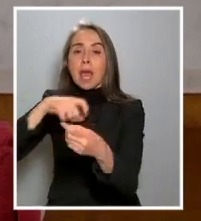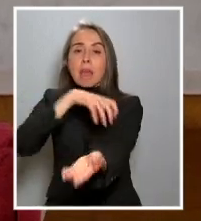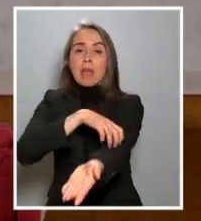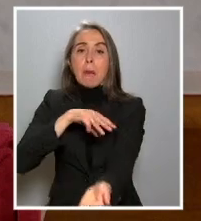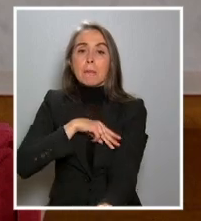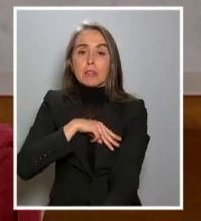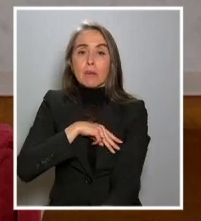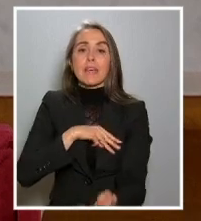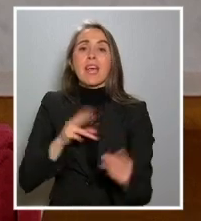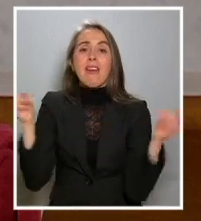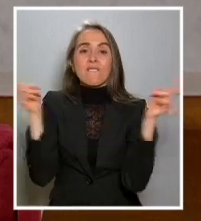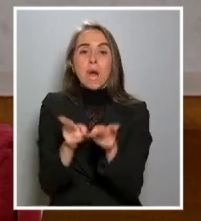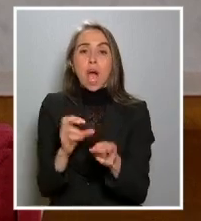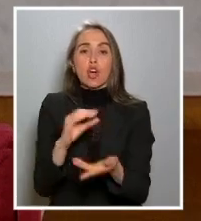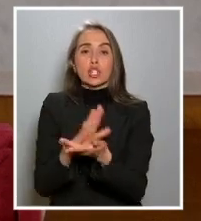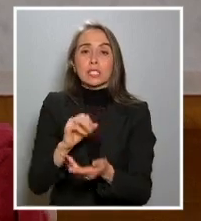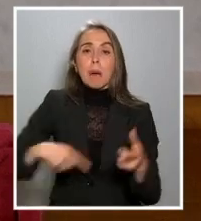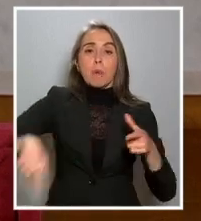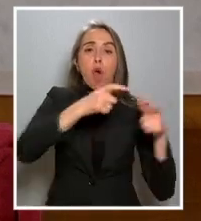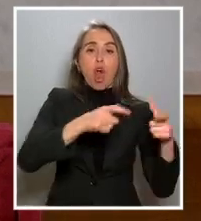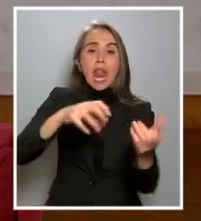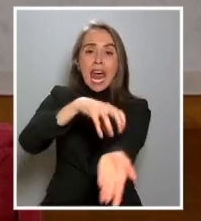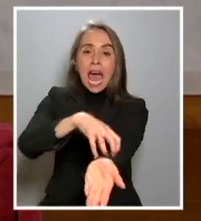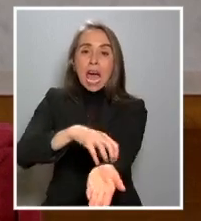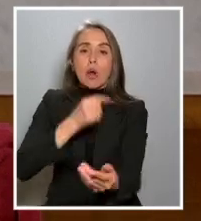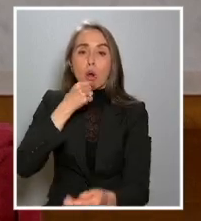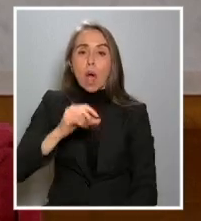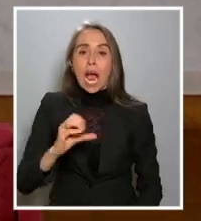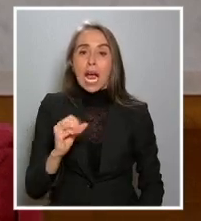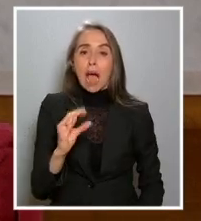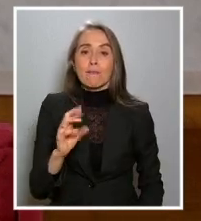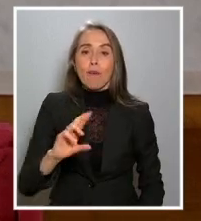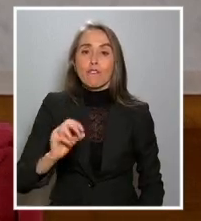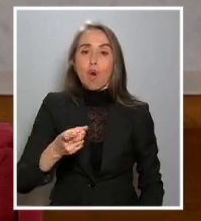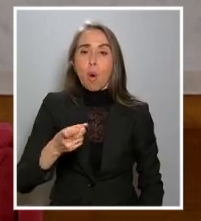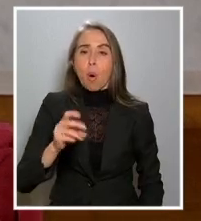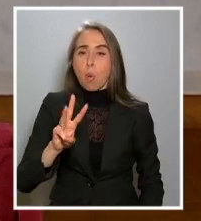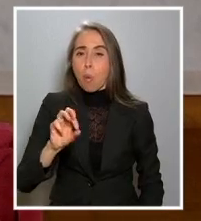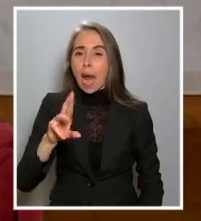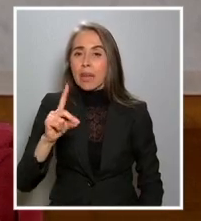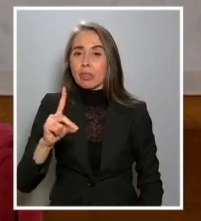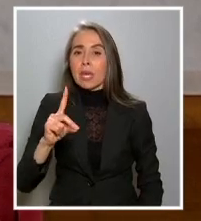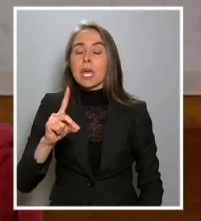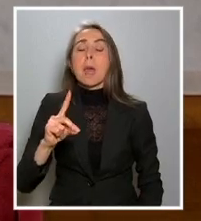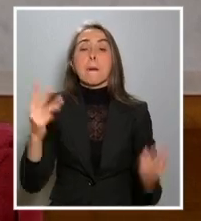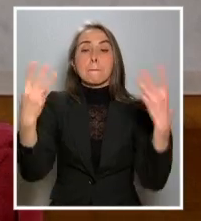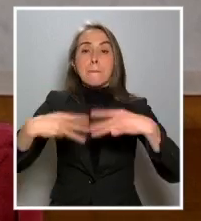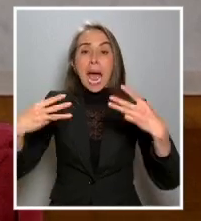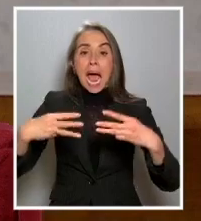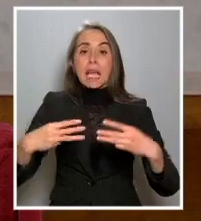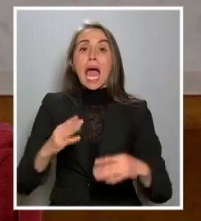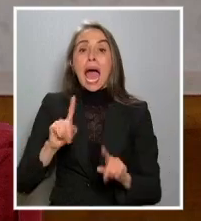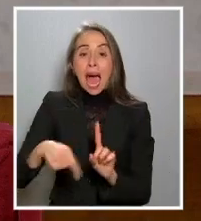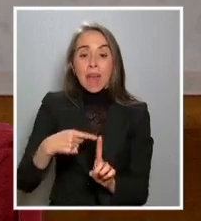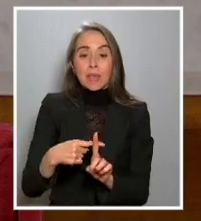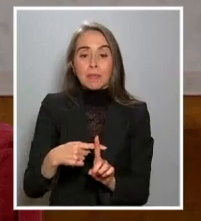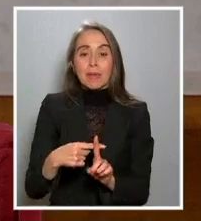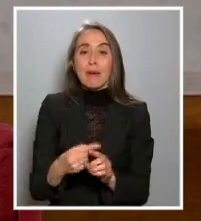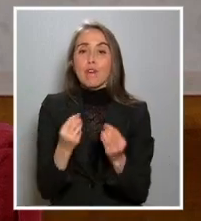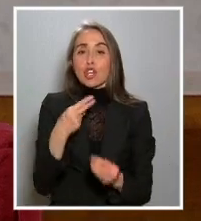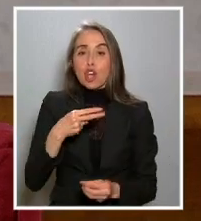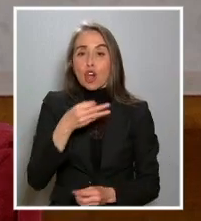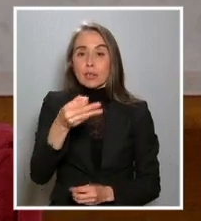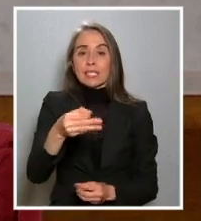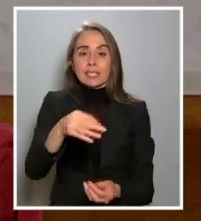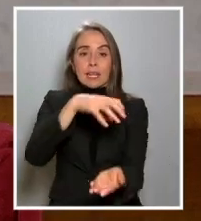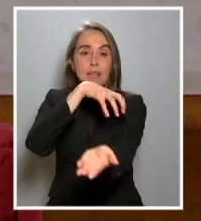metropolitana, el Valle de Cochamó en Los Lagos y prontamente el Cabo Froward en Magallanes. Y además tengo una gran noticia para